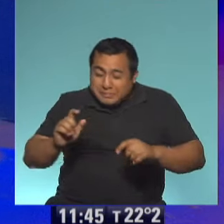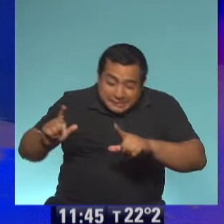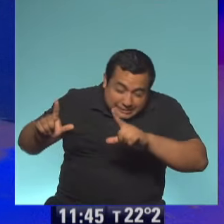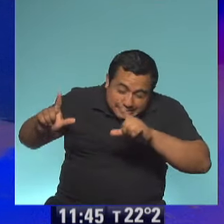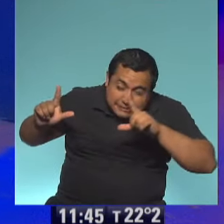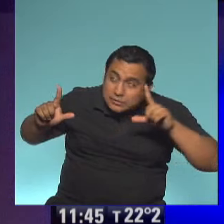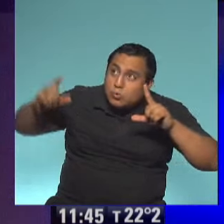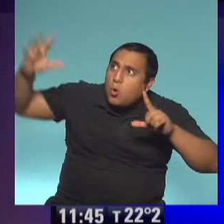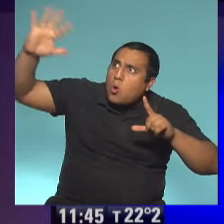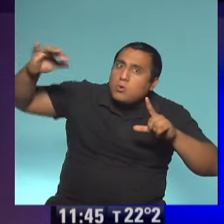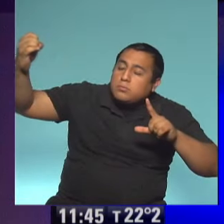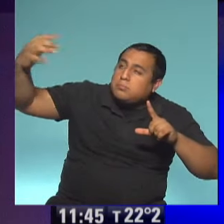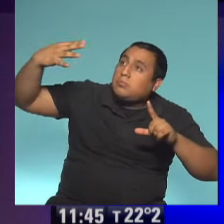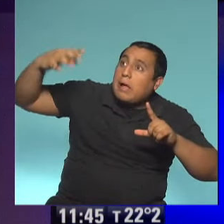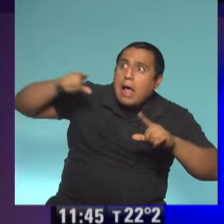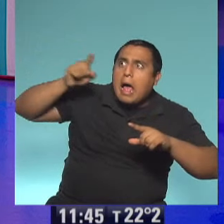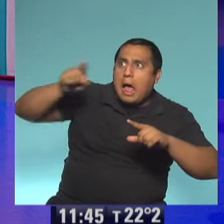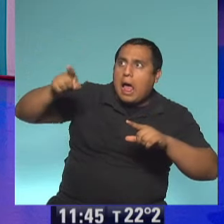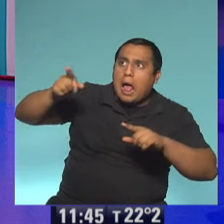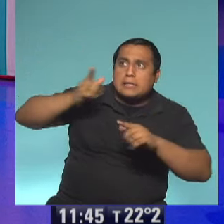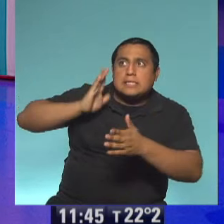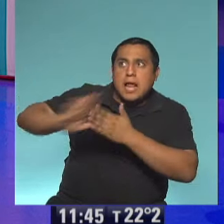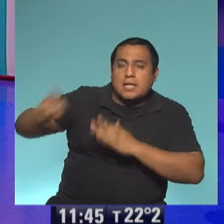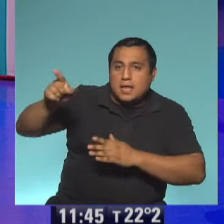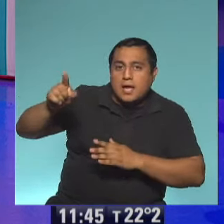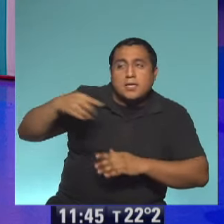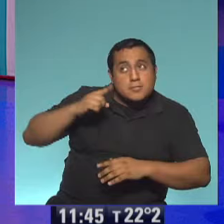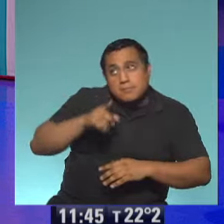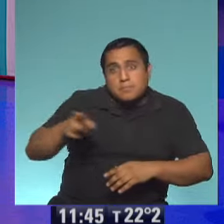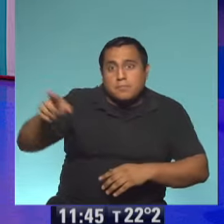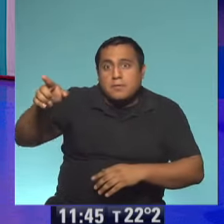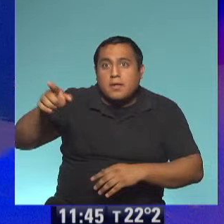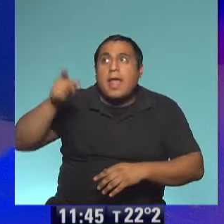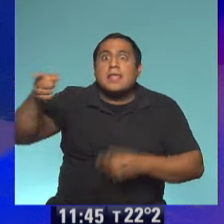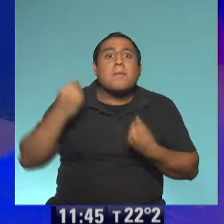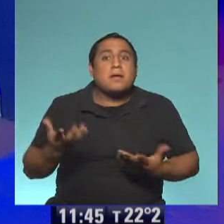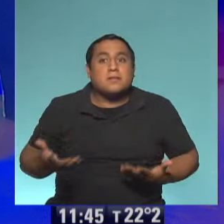ser la salida, piensas, y lo sigues. ¿Y qué pasa a la salida?